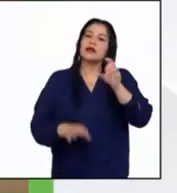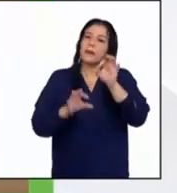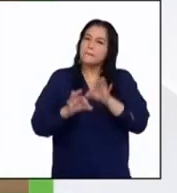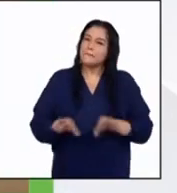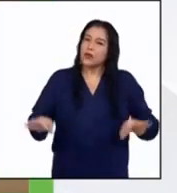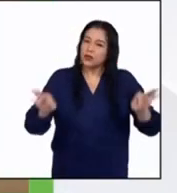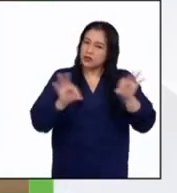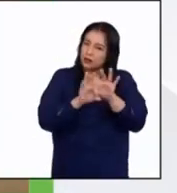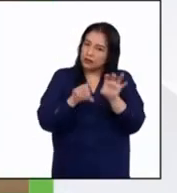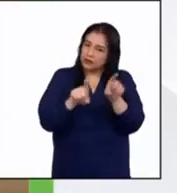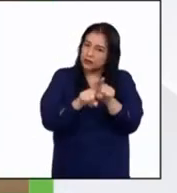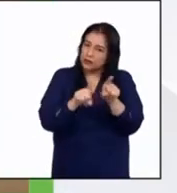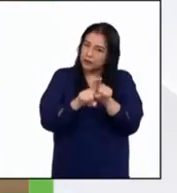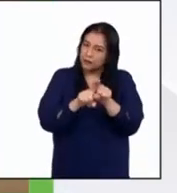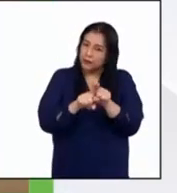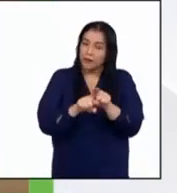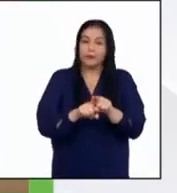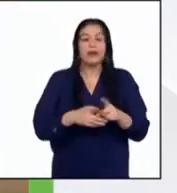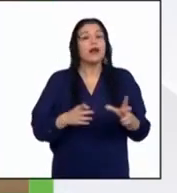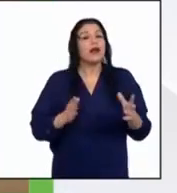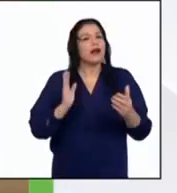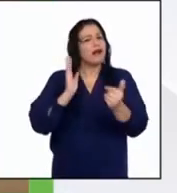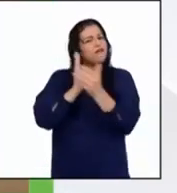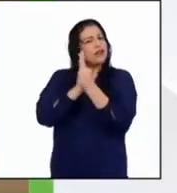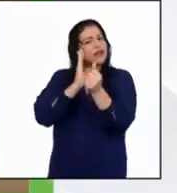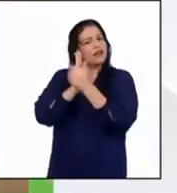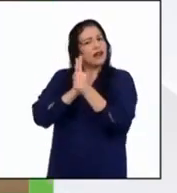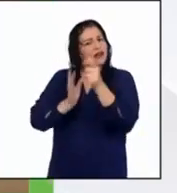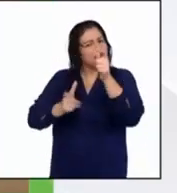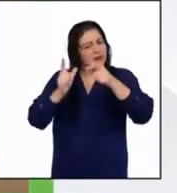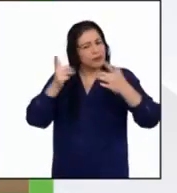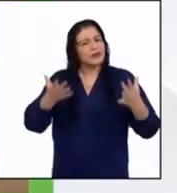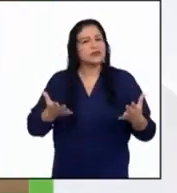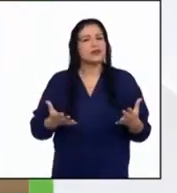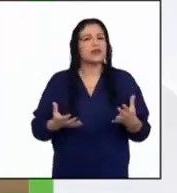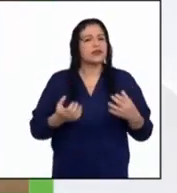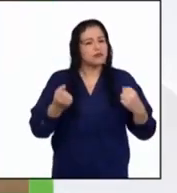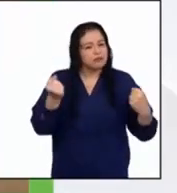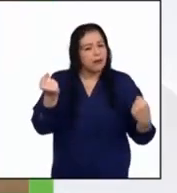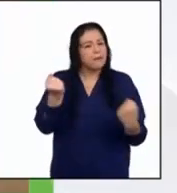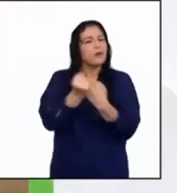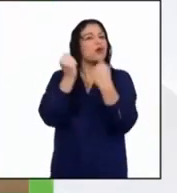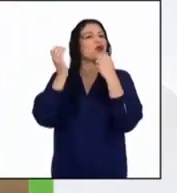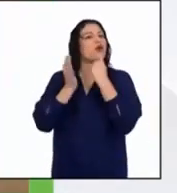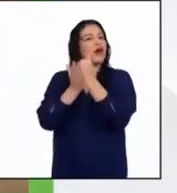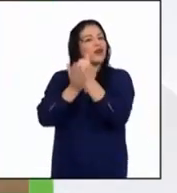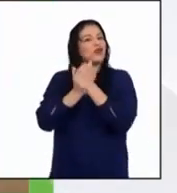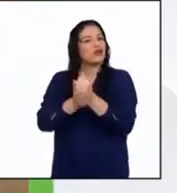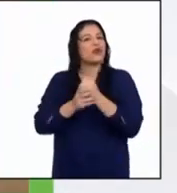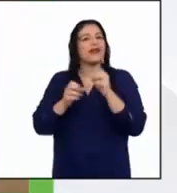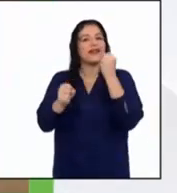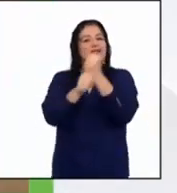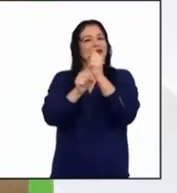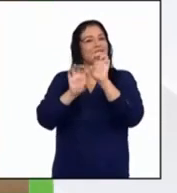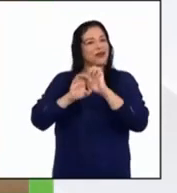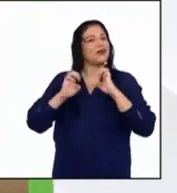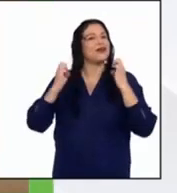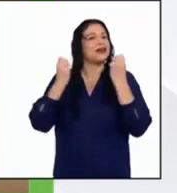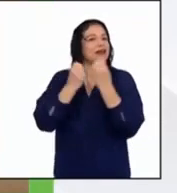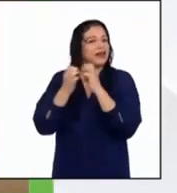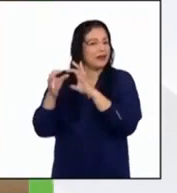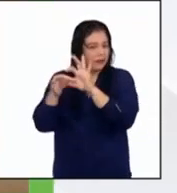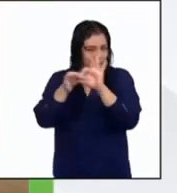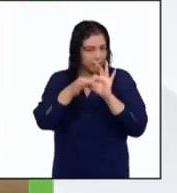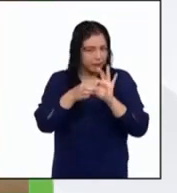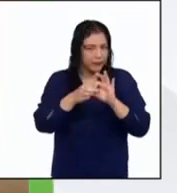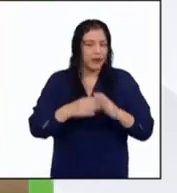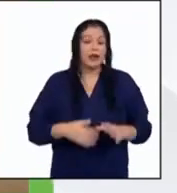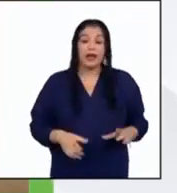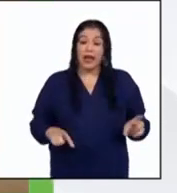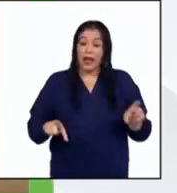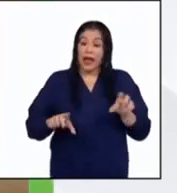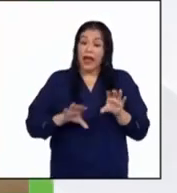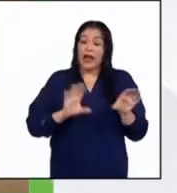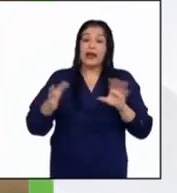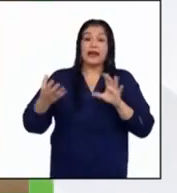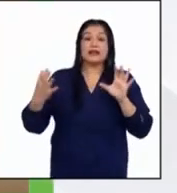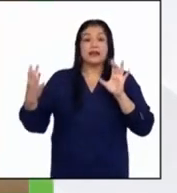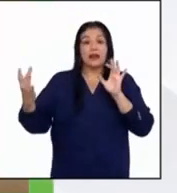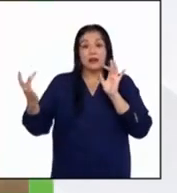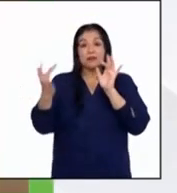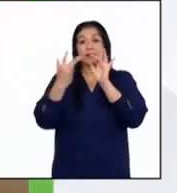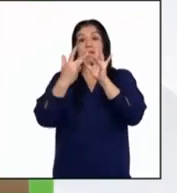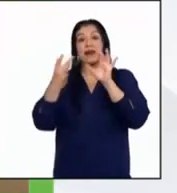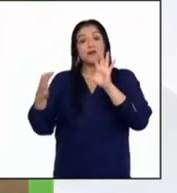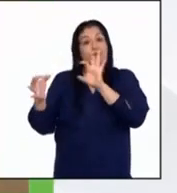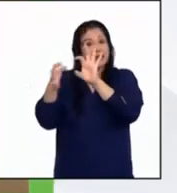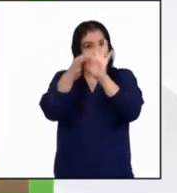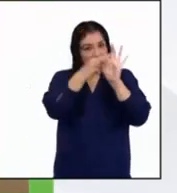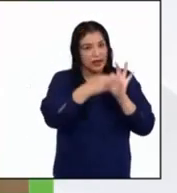importante también desarrollar la colaboración y el trabajo con otros. El establecimiento de alianzas permite que